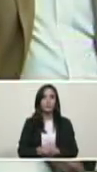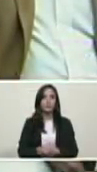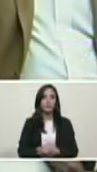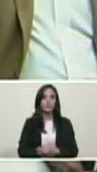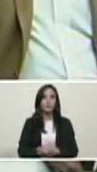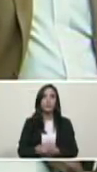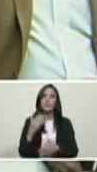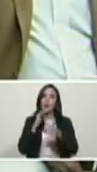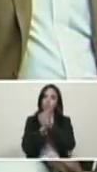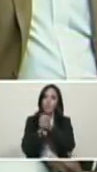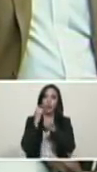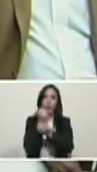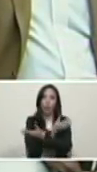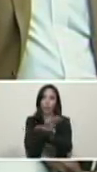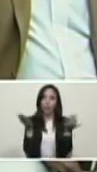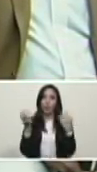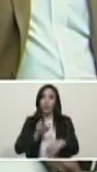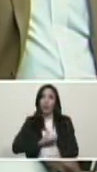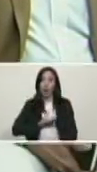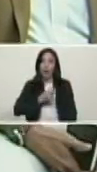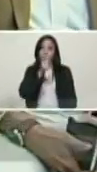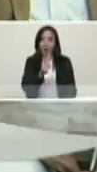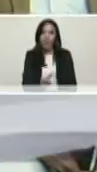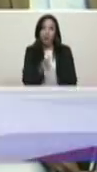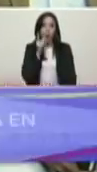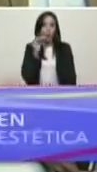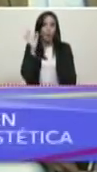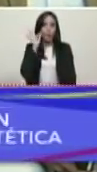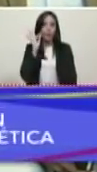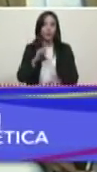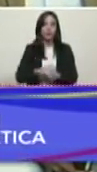compañeros alcalde alcaldesa